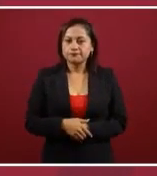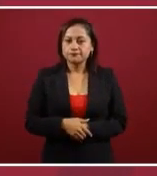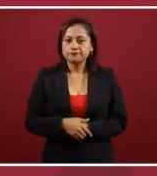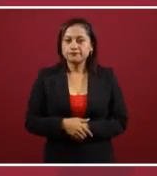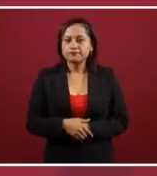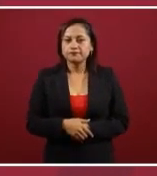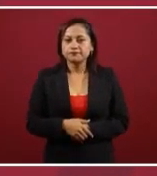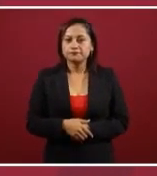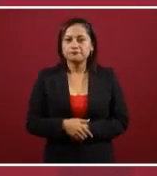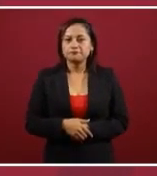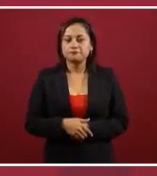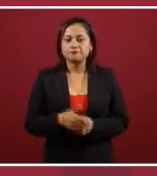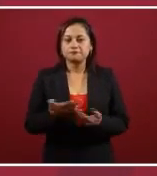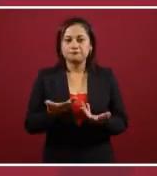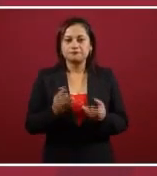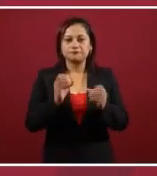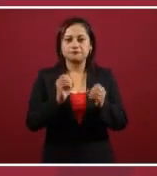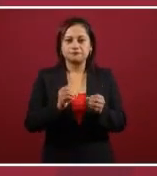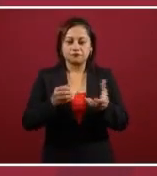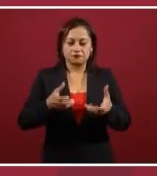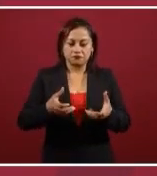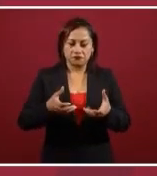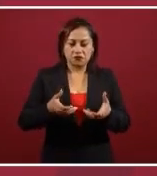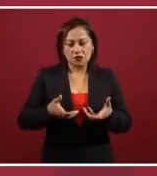se hace una obra pública,